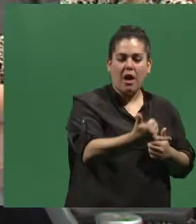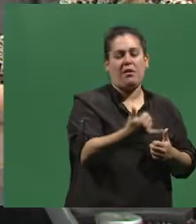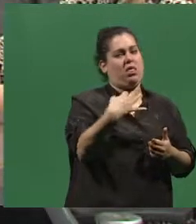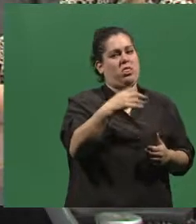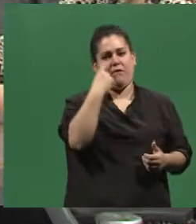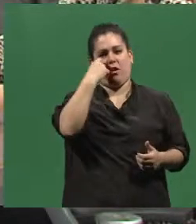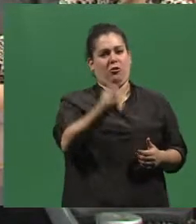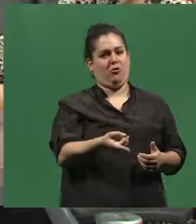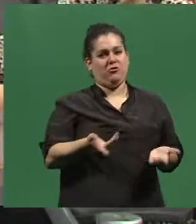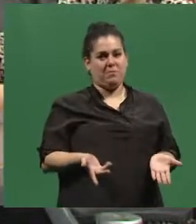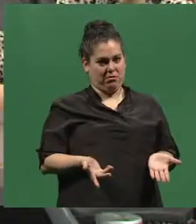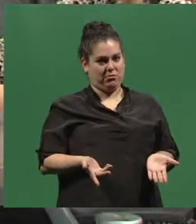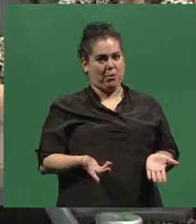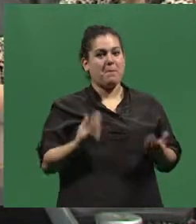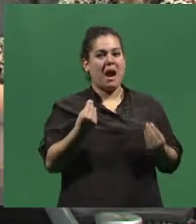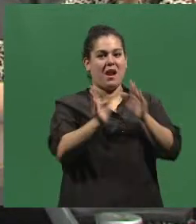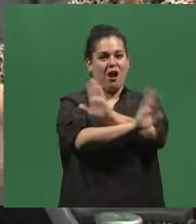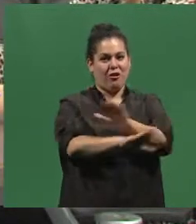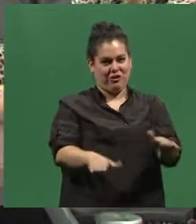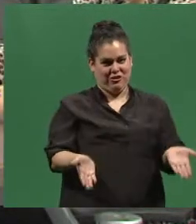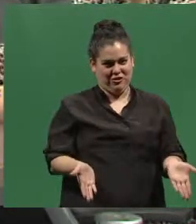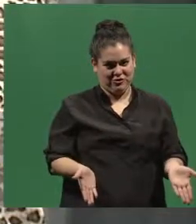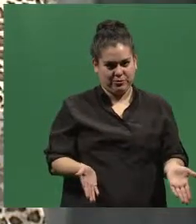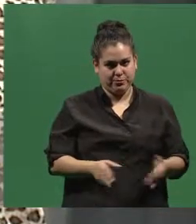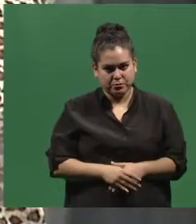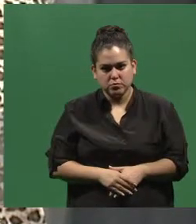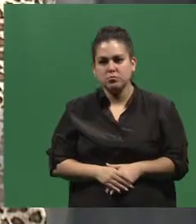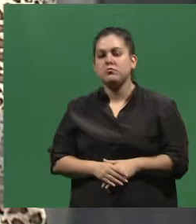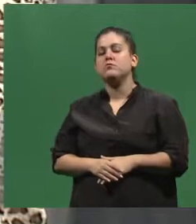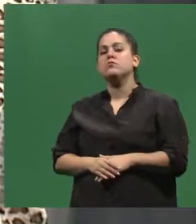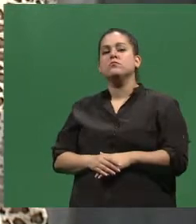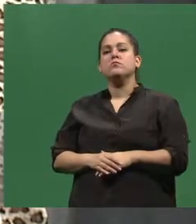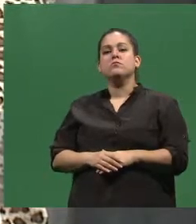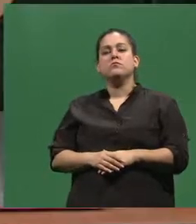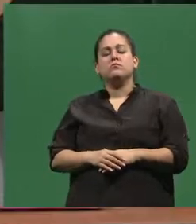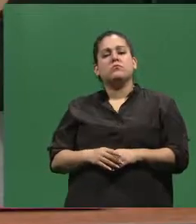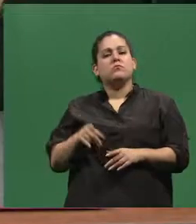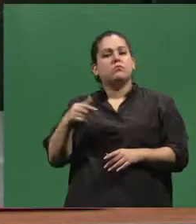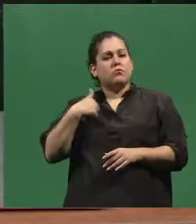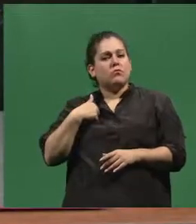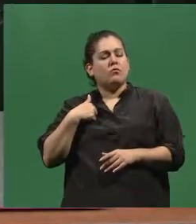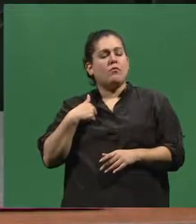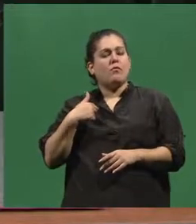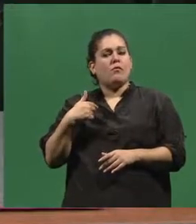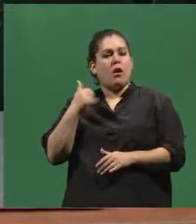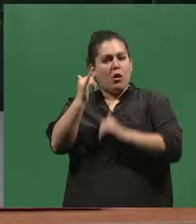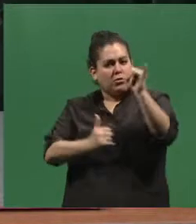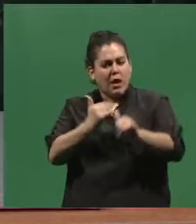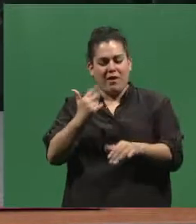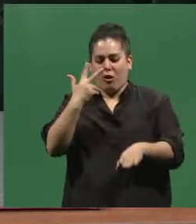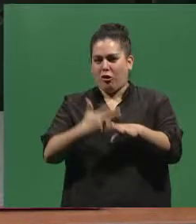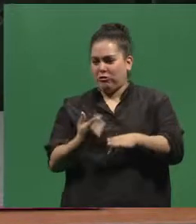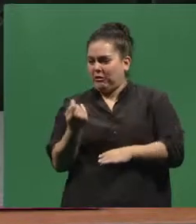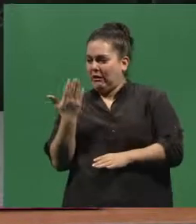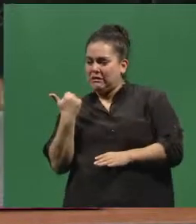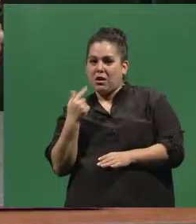se ocupe de una alimentación saludable para los niños escolares. Sí, Andrea. Sí, lo que comentábamos recién en el corte es que algo interesante que tiene este proyecto